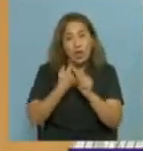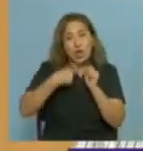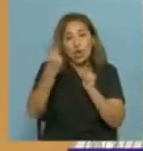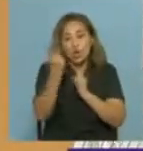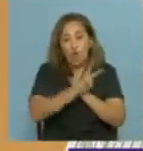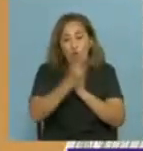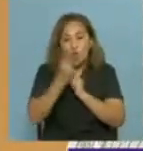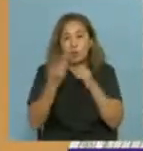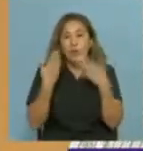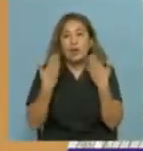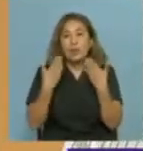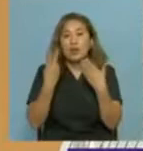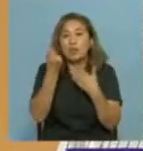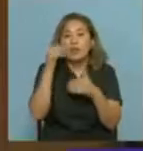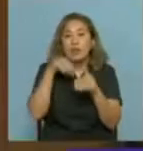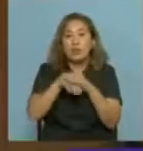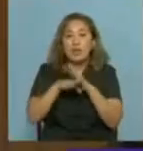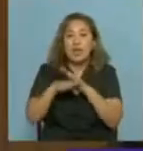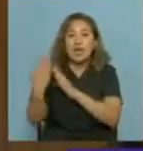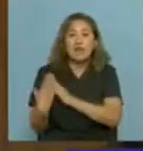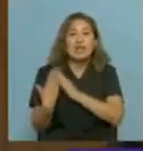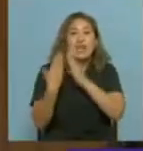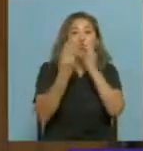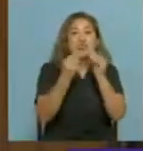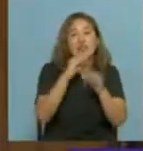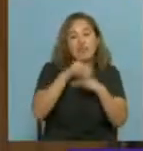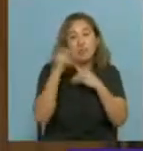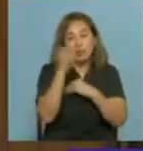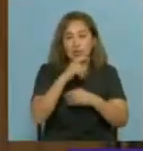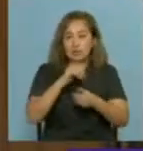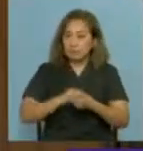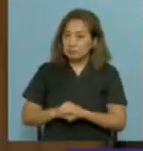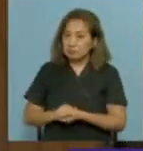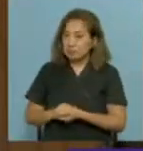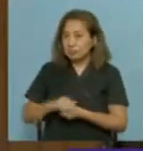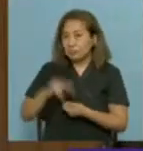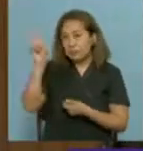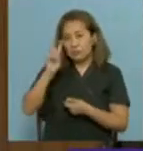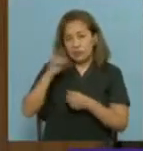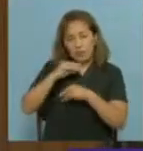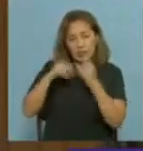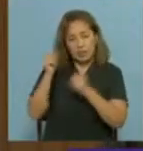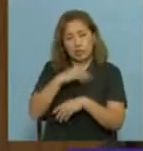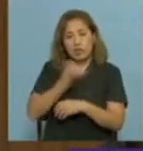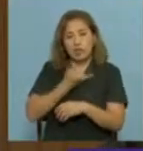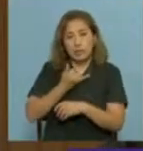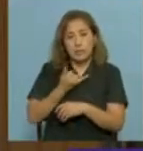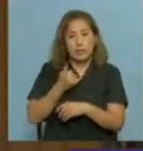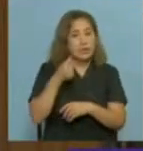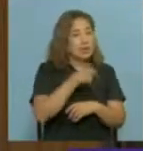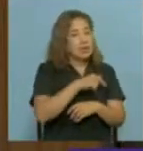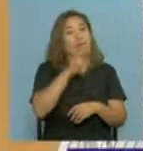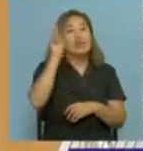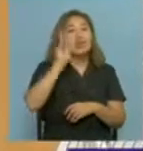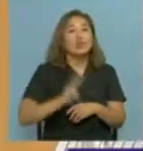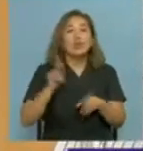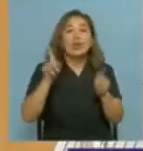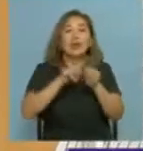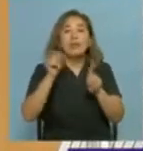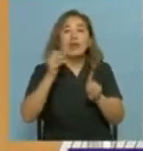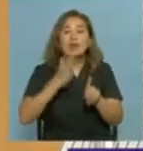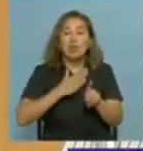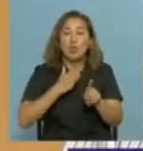en esos dos sitios para poder juntar dinero y poder ayudar a los nuestros toda tu familia está acá en venezuela se quedaron mis padres mis hermanos